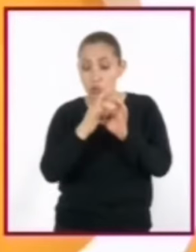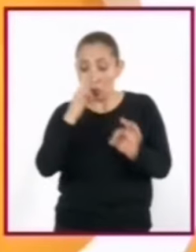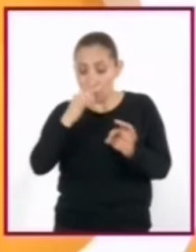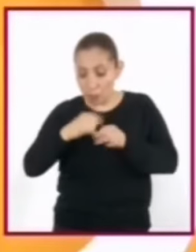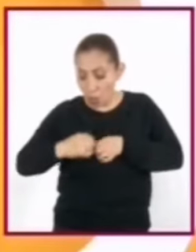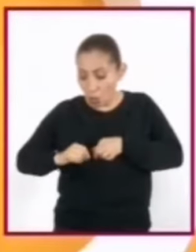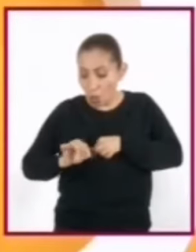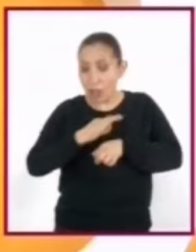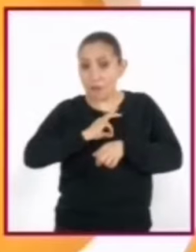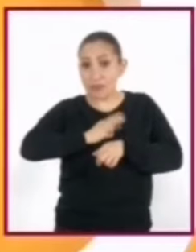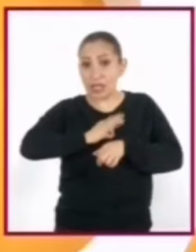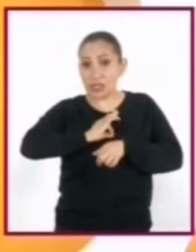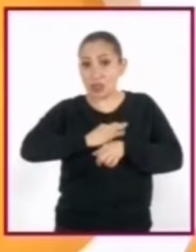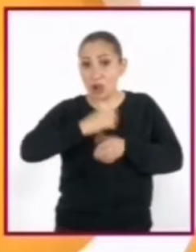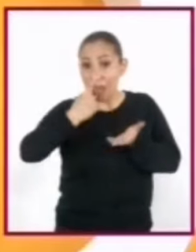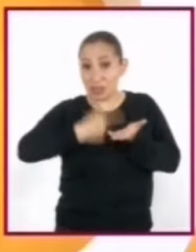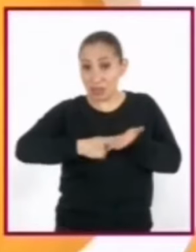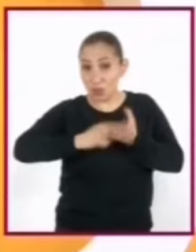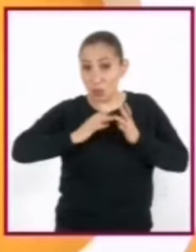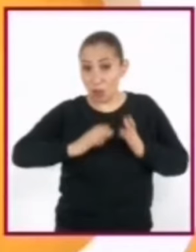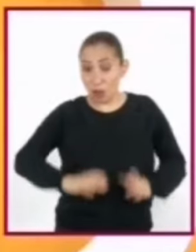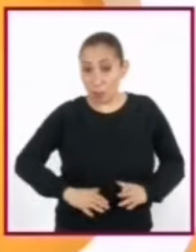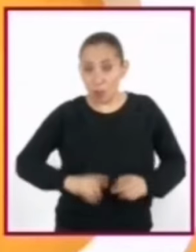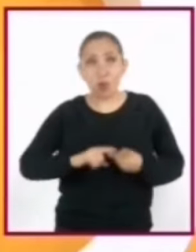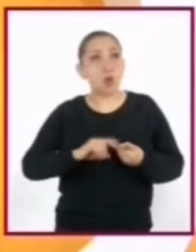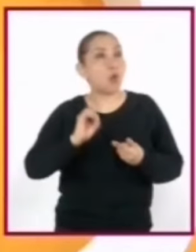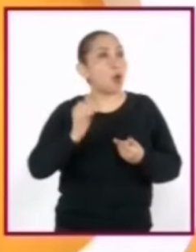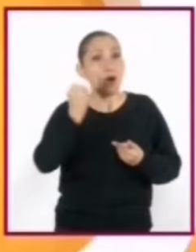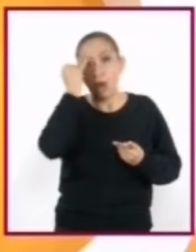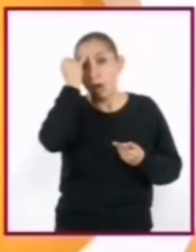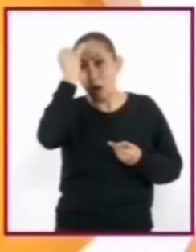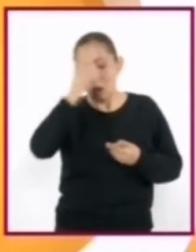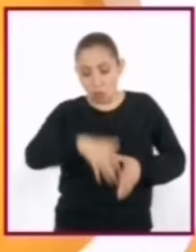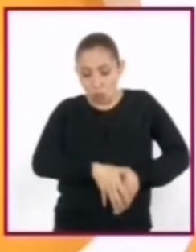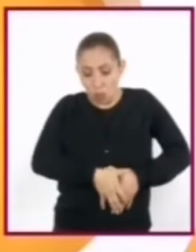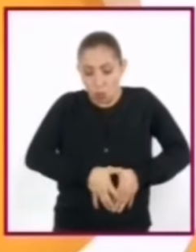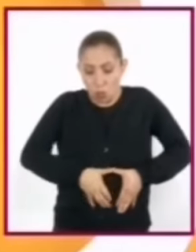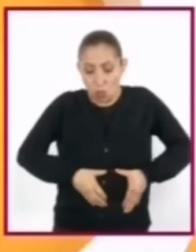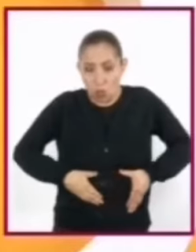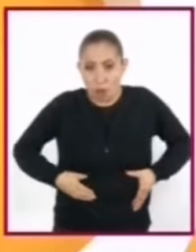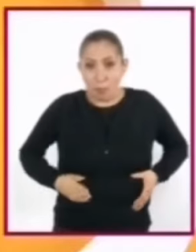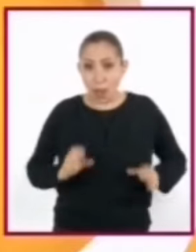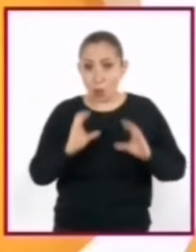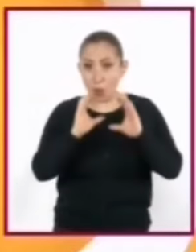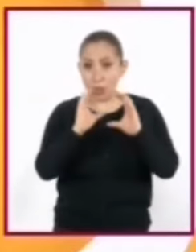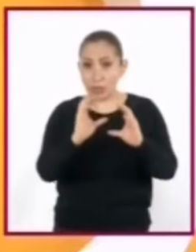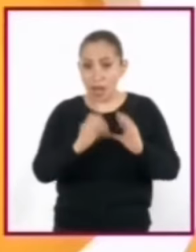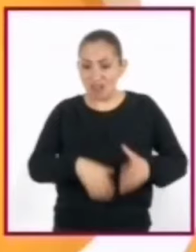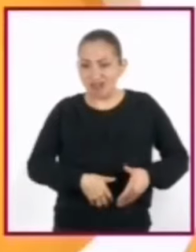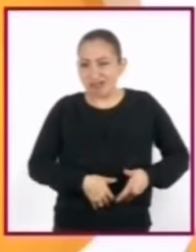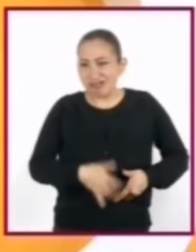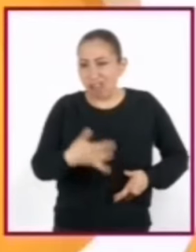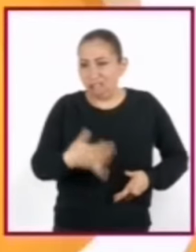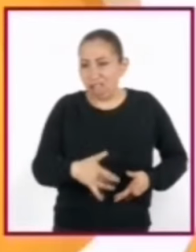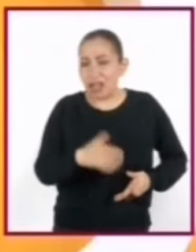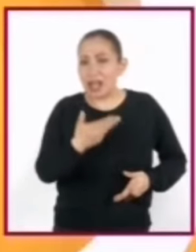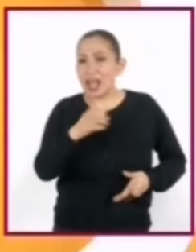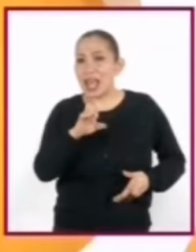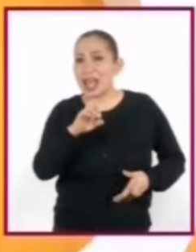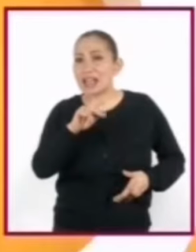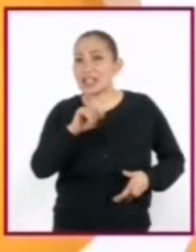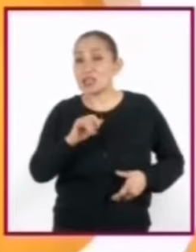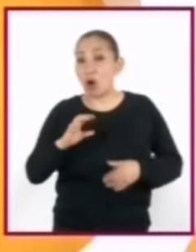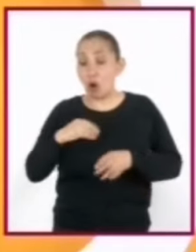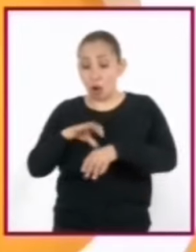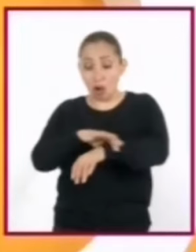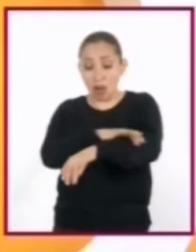drenar infecciones en tejidos, la invención de fajas para el cuidado de las hernias y de prótesis